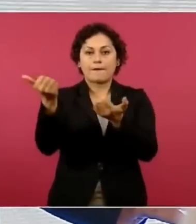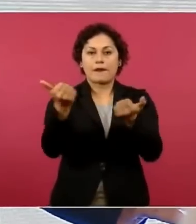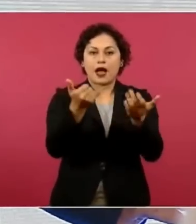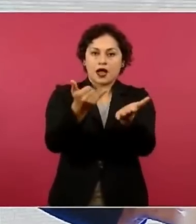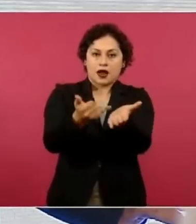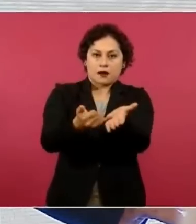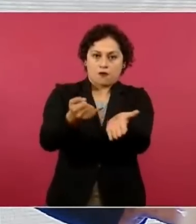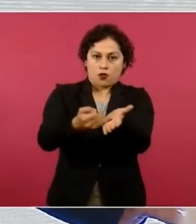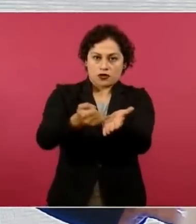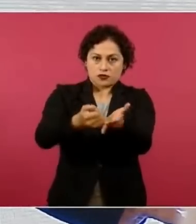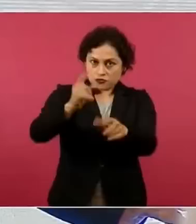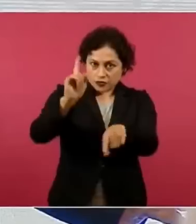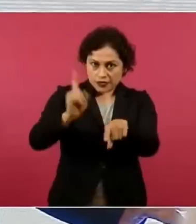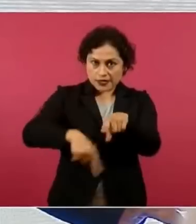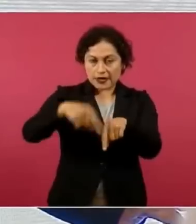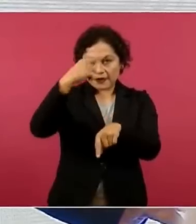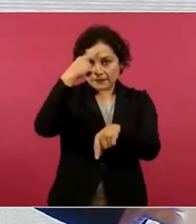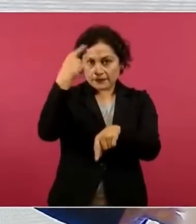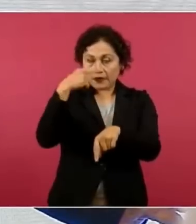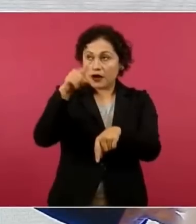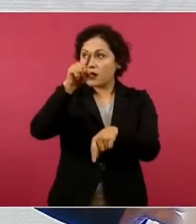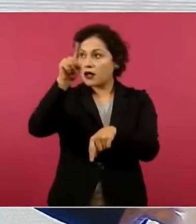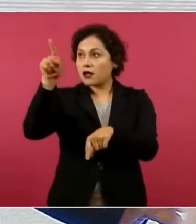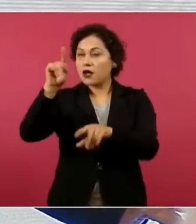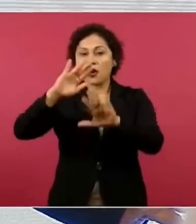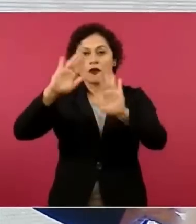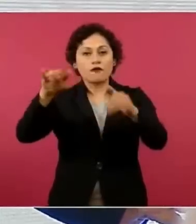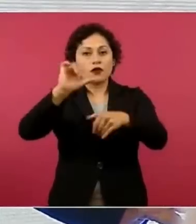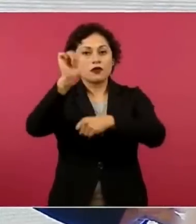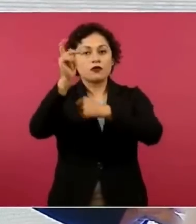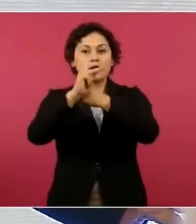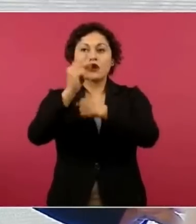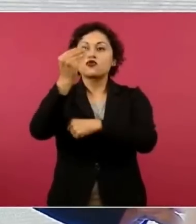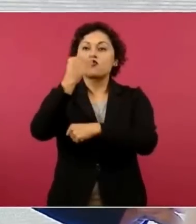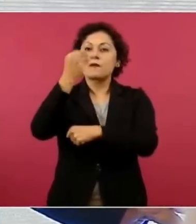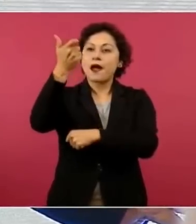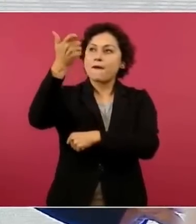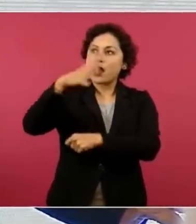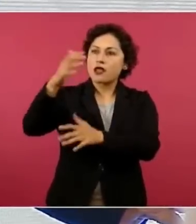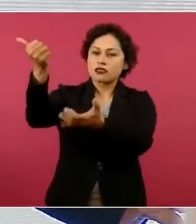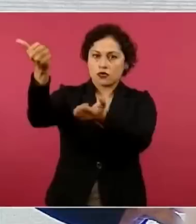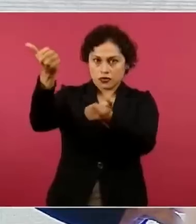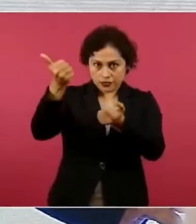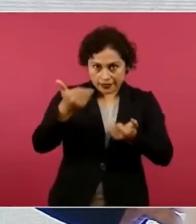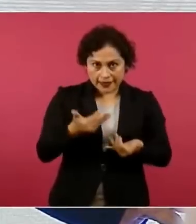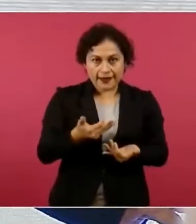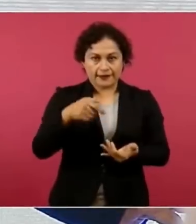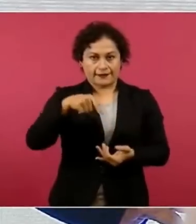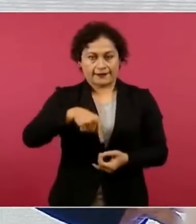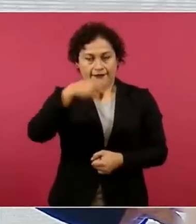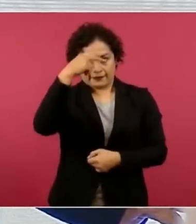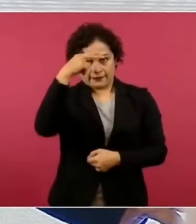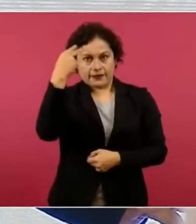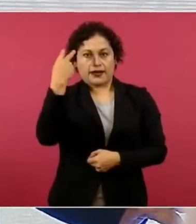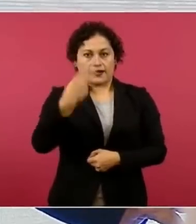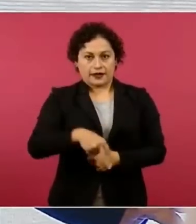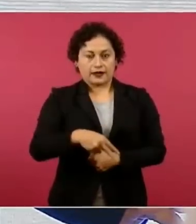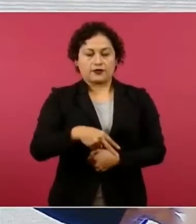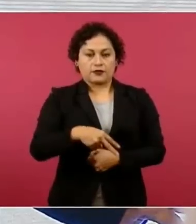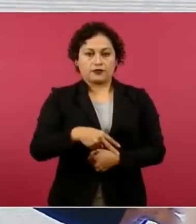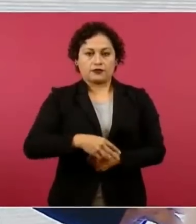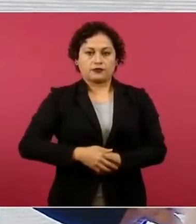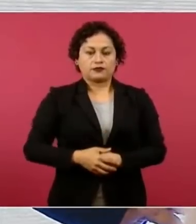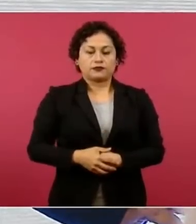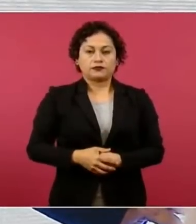traer alimentos más baratos de otras partes del país, digo, del